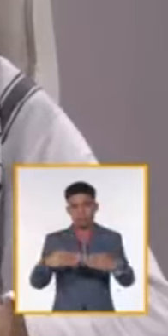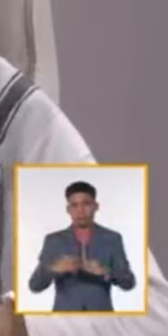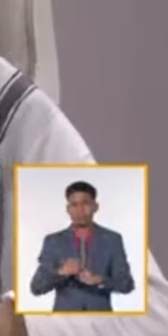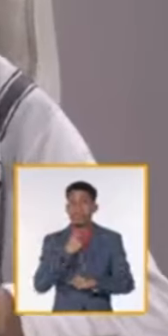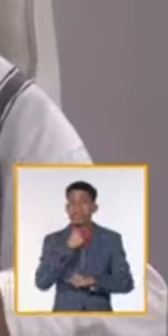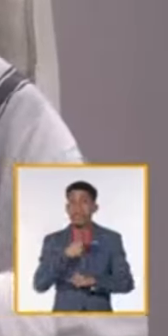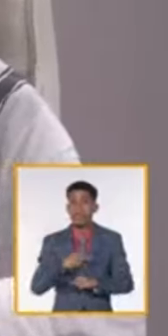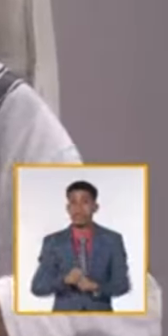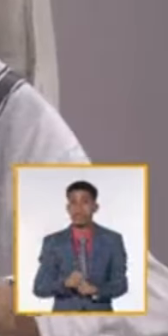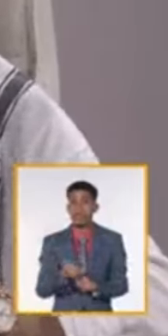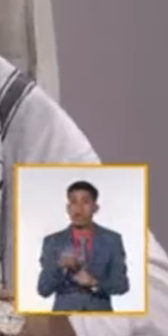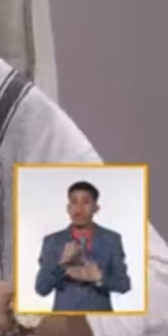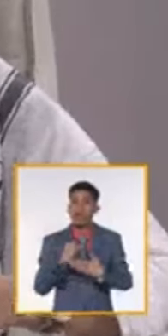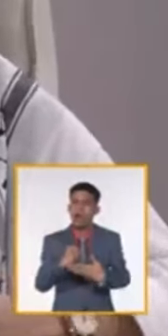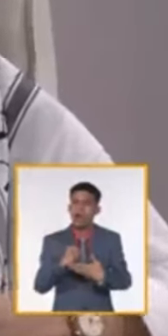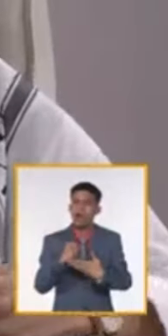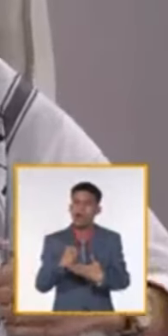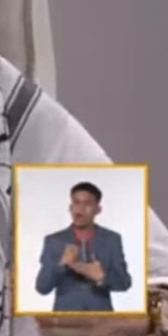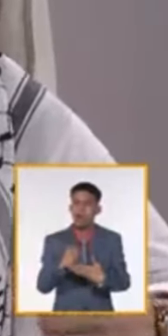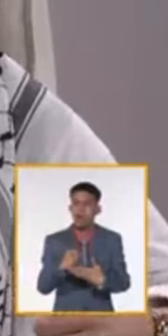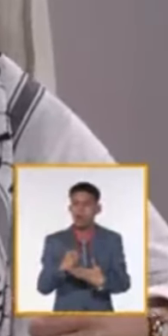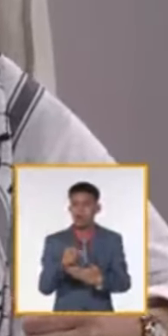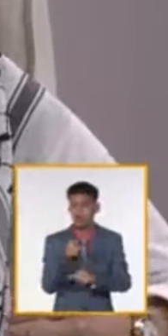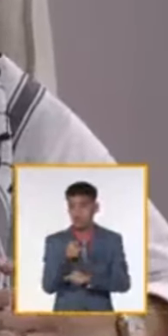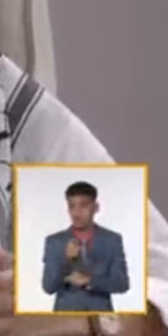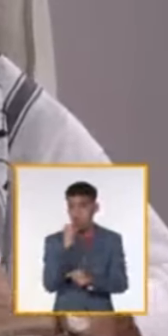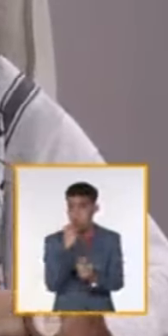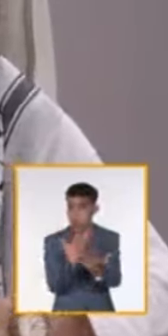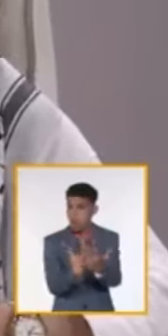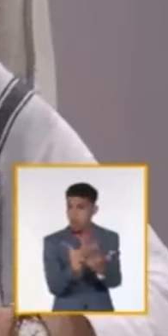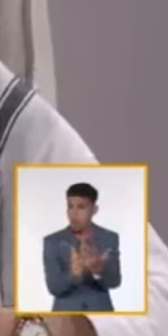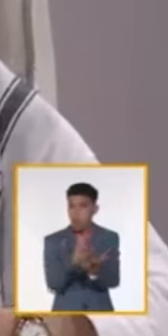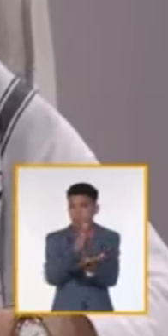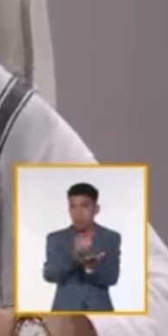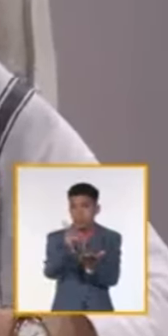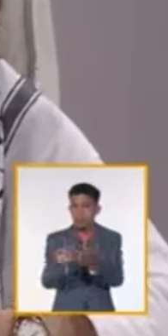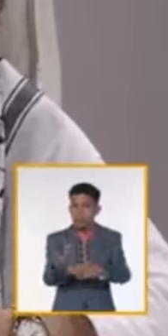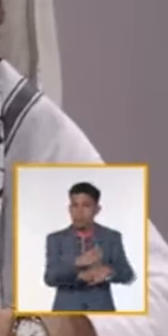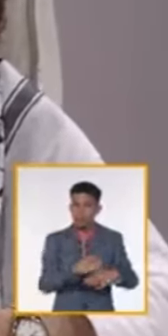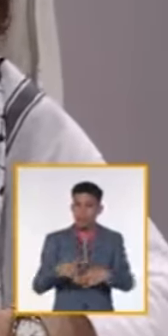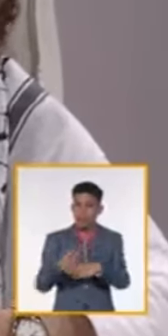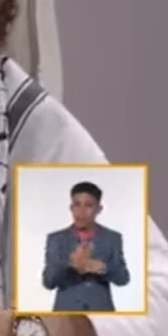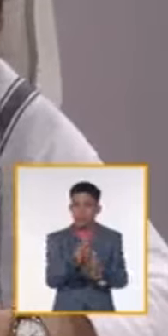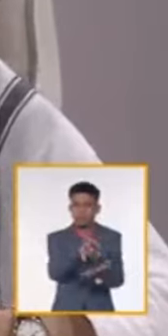de la solidaridad que mencionó, pudo ver que estudiantes de diferentes capítulos,